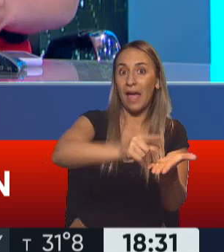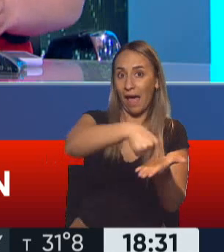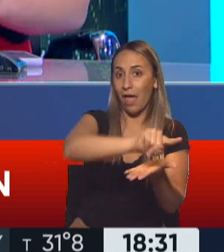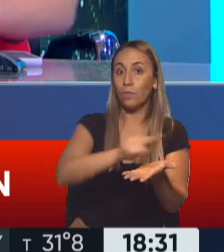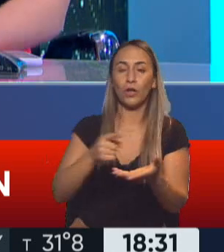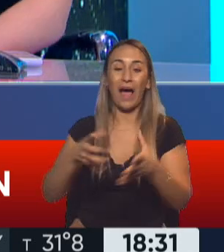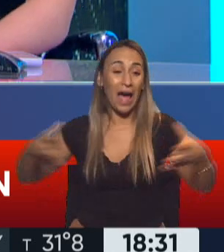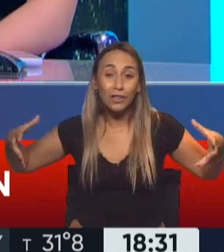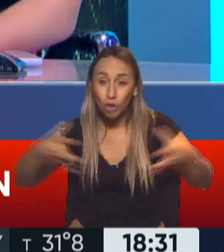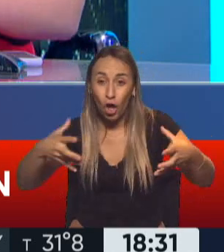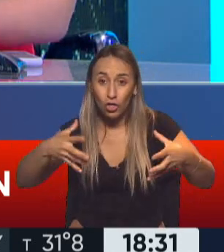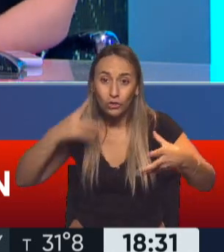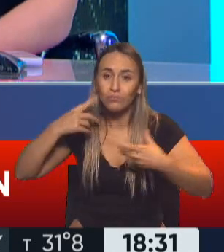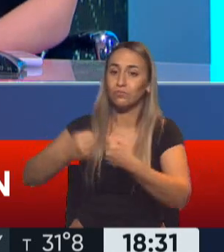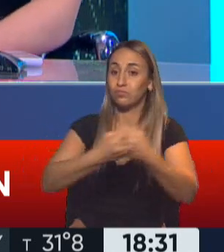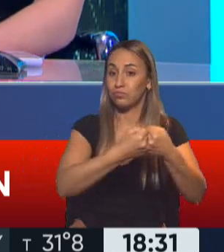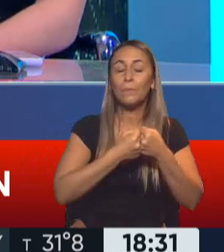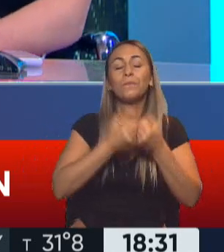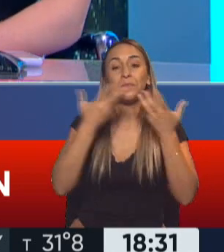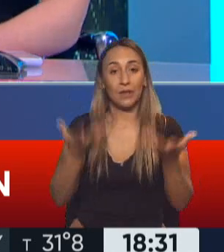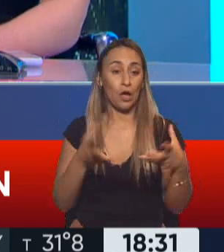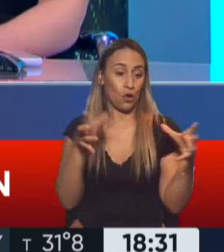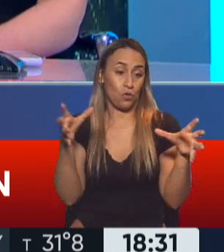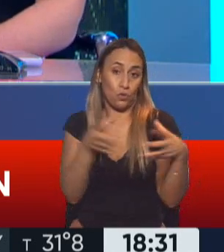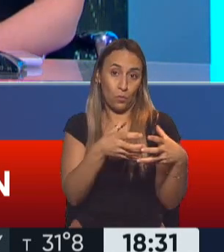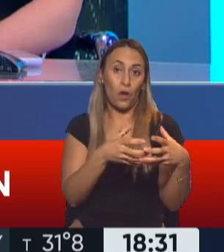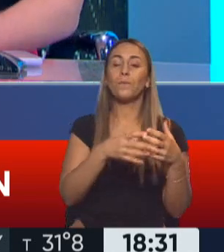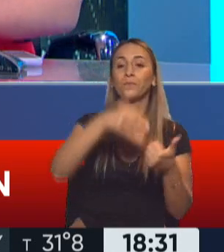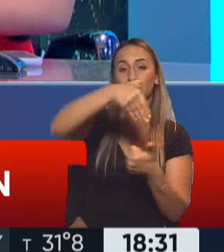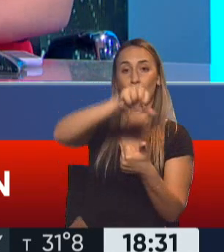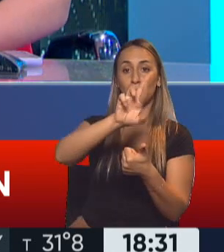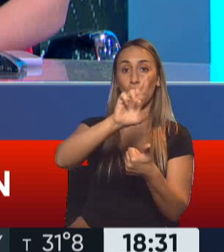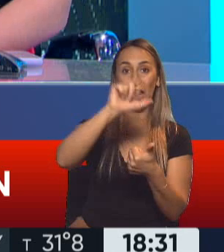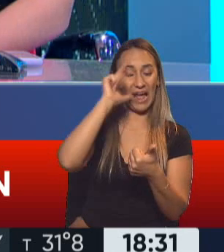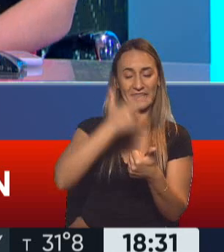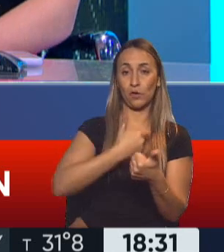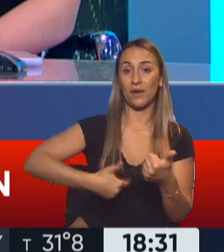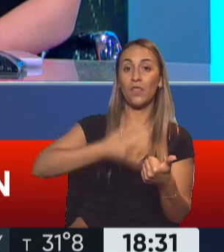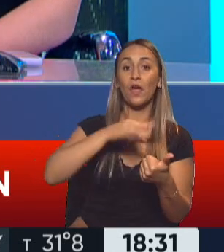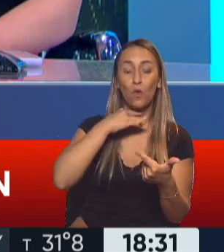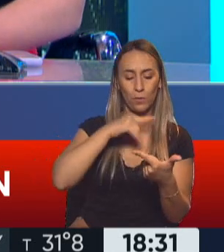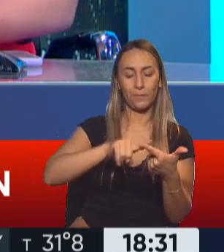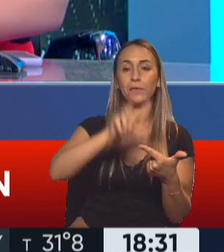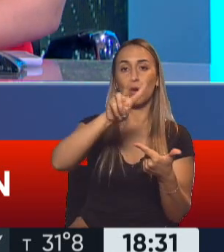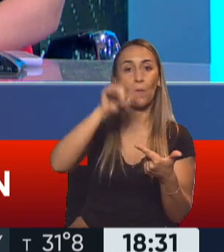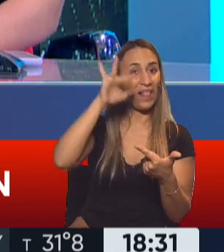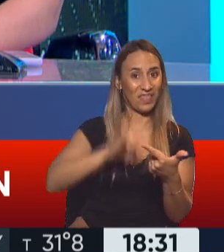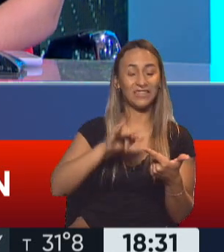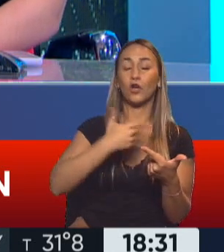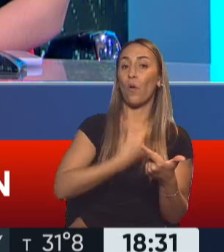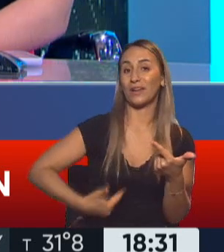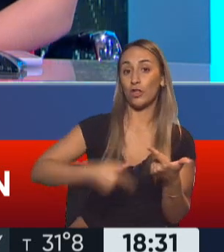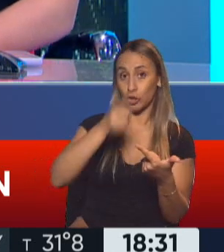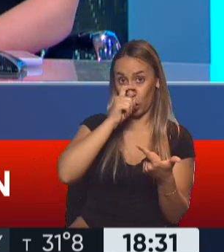ese combo, Juntos por el Cambio, la mesa chica, es decir, Gerardo Morales, gobernador de Jujuy, Gustavo Valdés, gobernador de Corrientes,